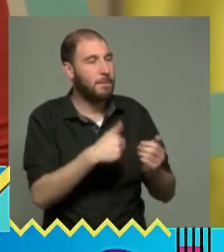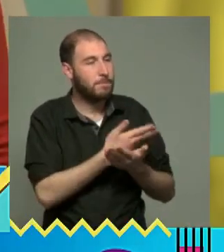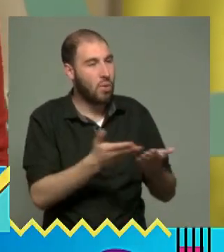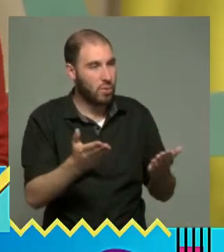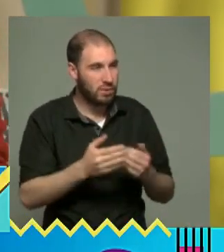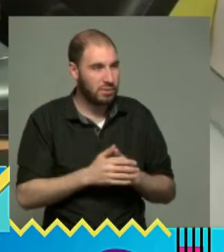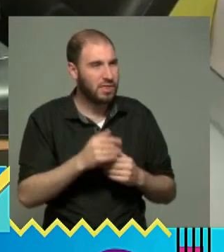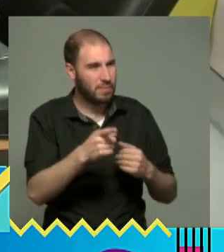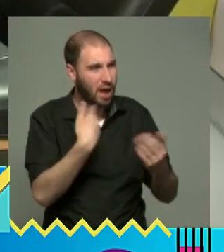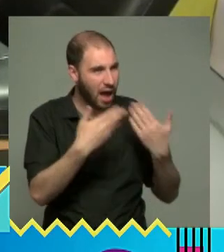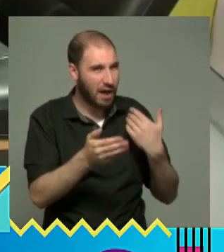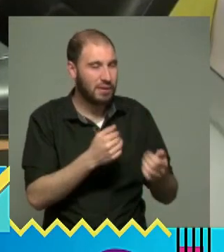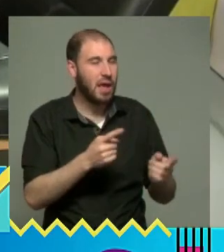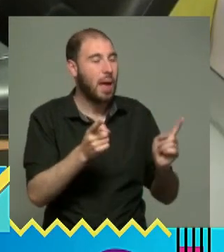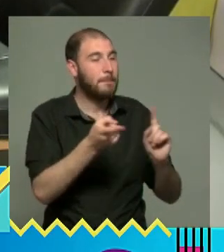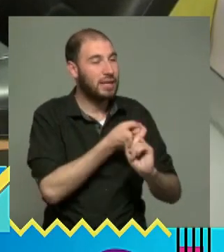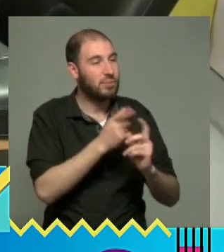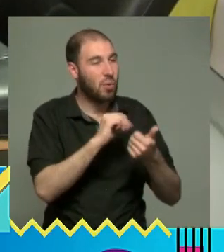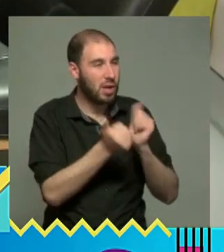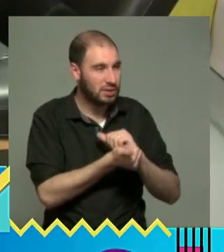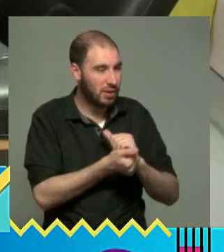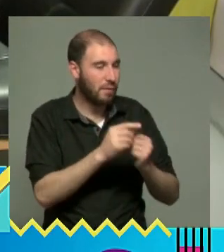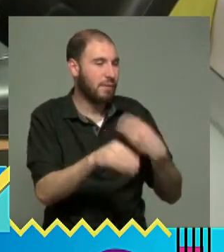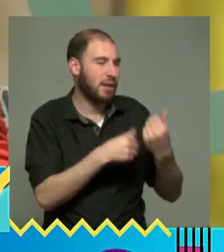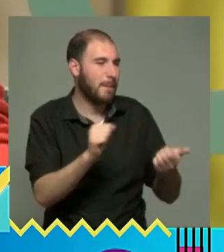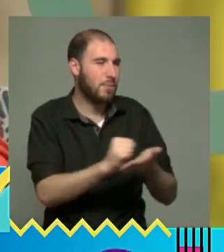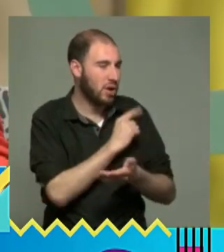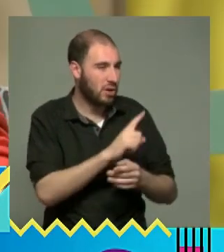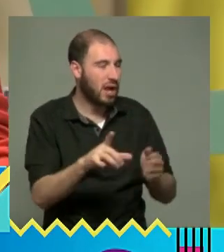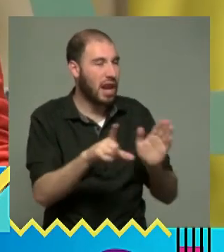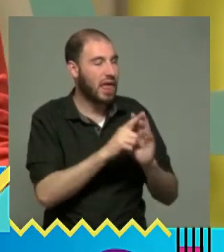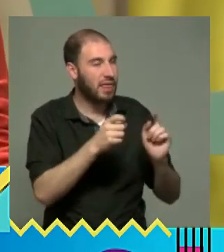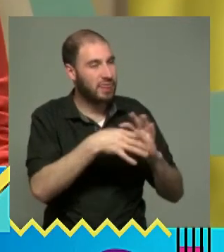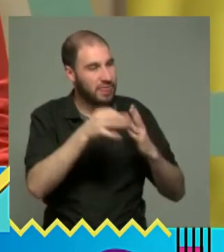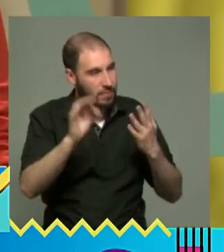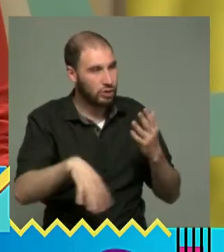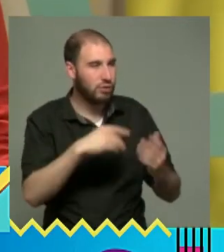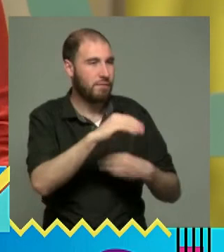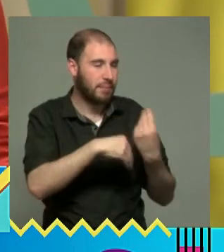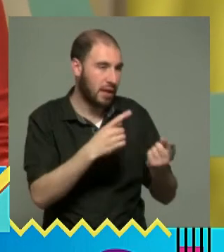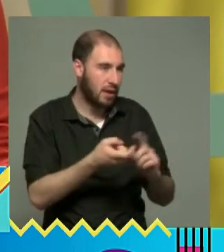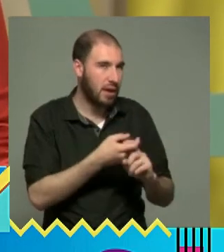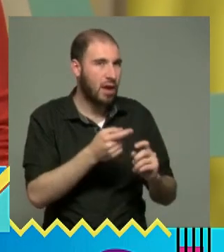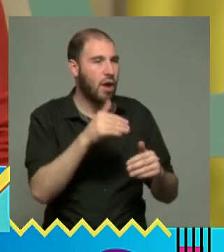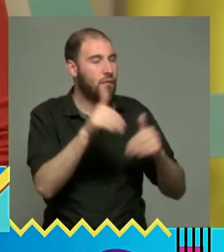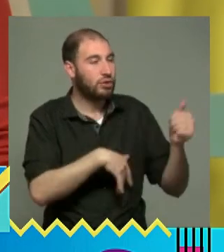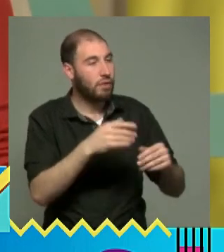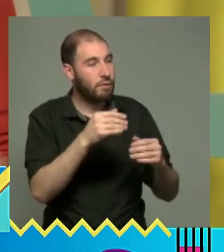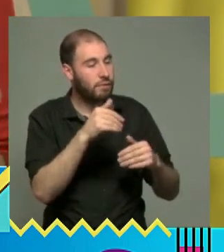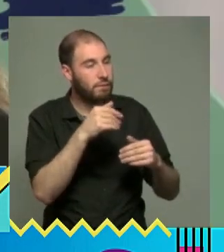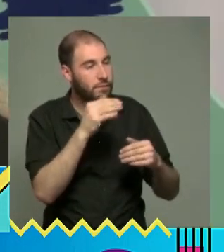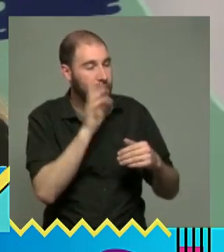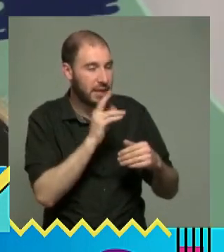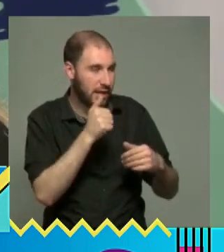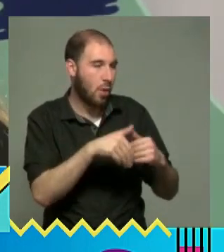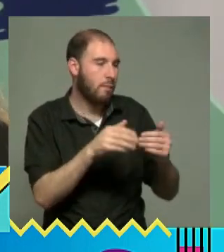que se después niegan. hablamos, si El no, matrimonio estamos igualitario iba a hablando- acabar con la familia, la ley de divorcio iba a acabar con la familia, Ahora, el voto otro femenino punto iba a que acabar con la quedó- familia. No tiene